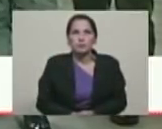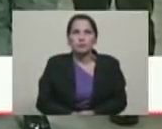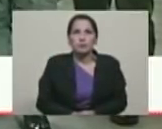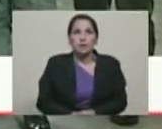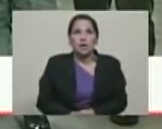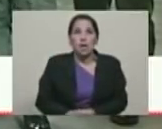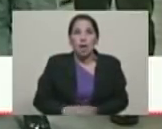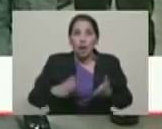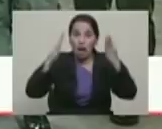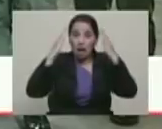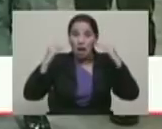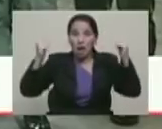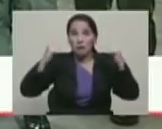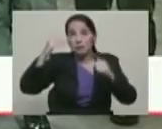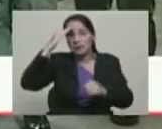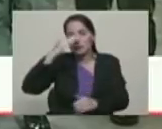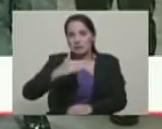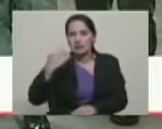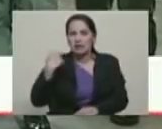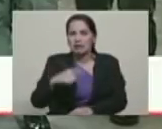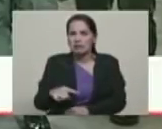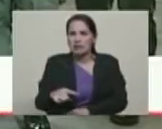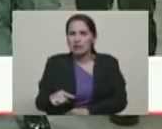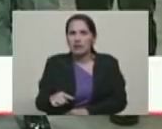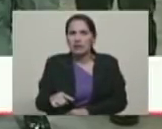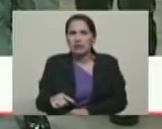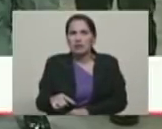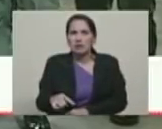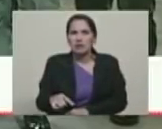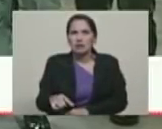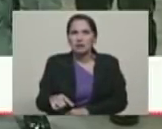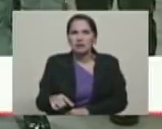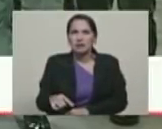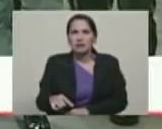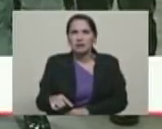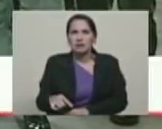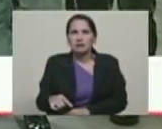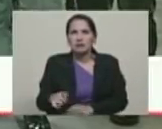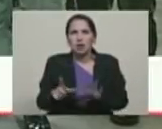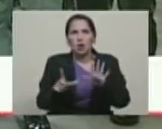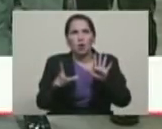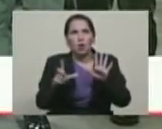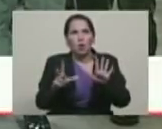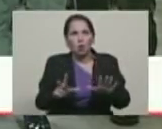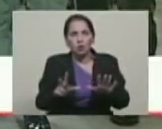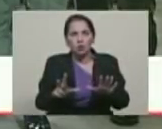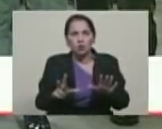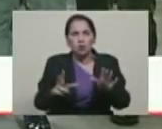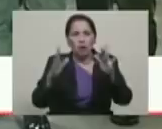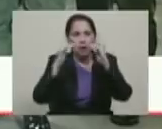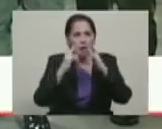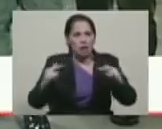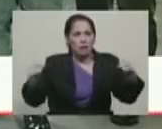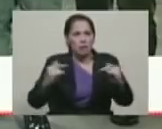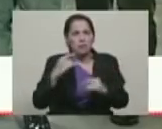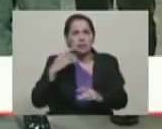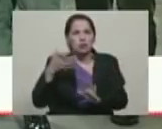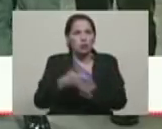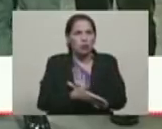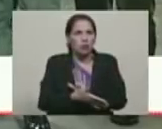Nacional Bolivariana tiene, tenía o tiene 8 campamentos